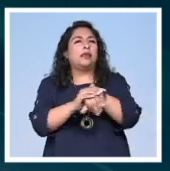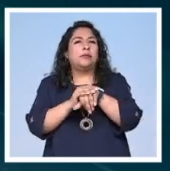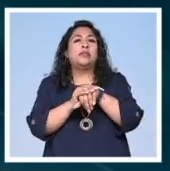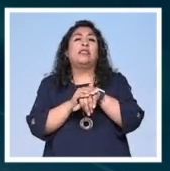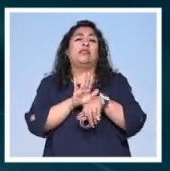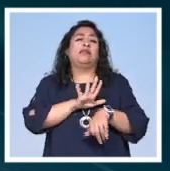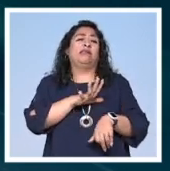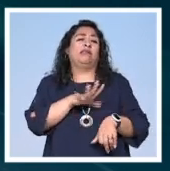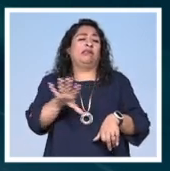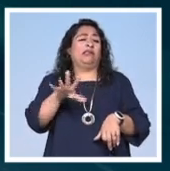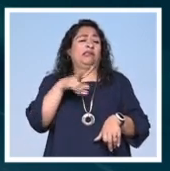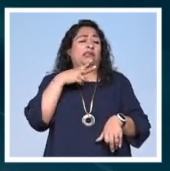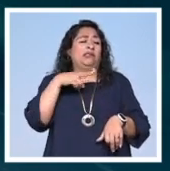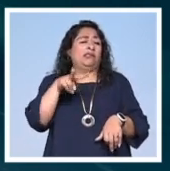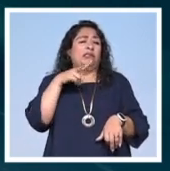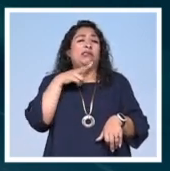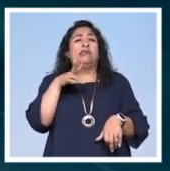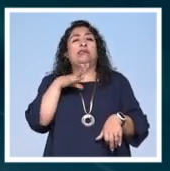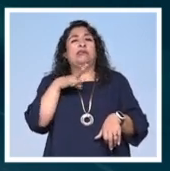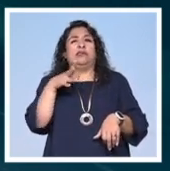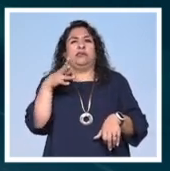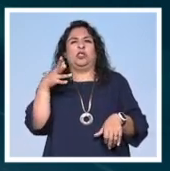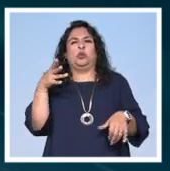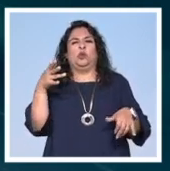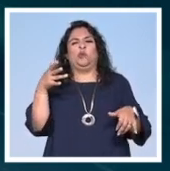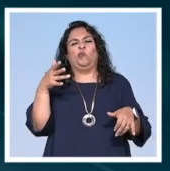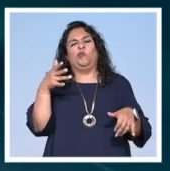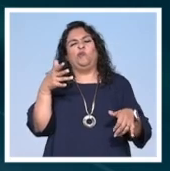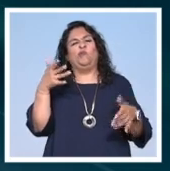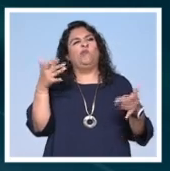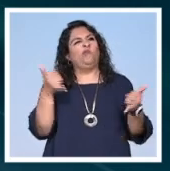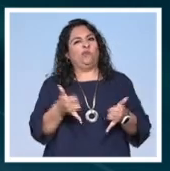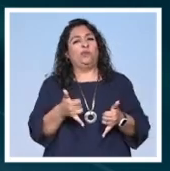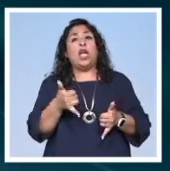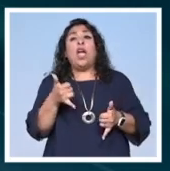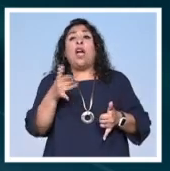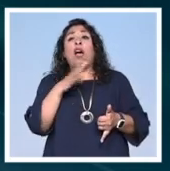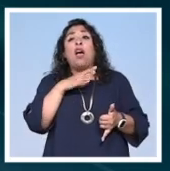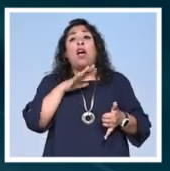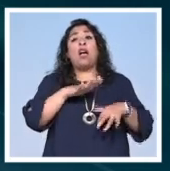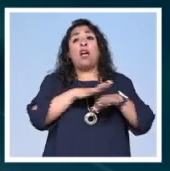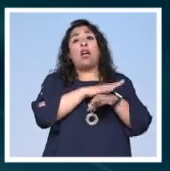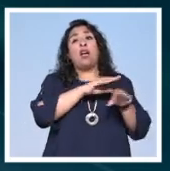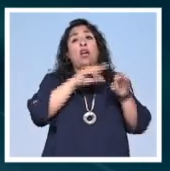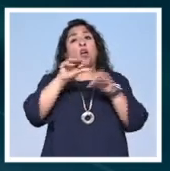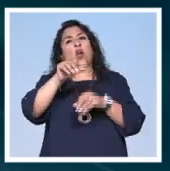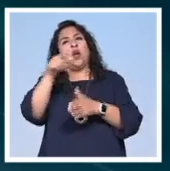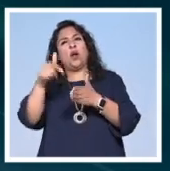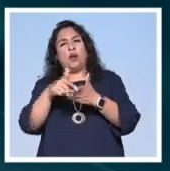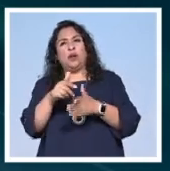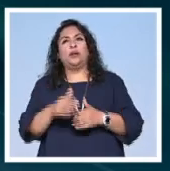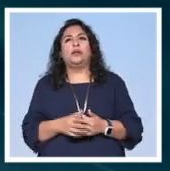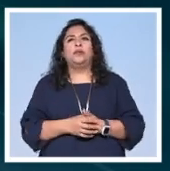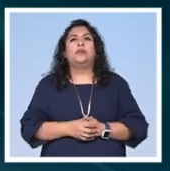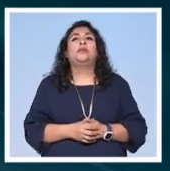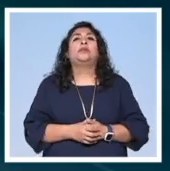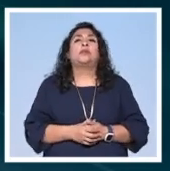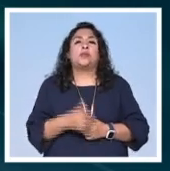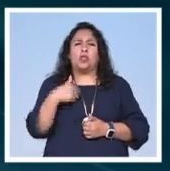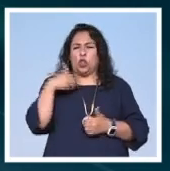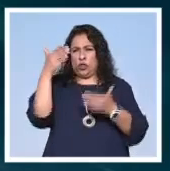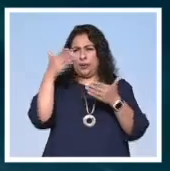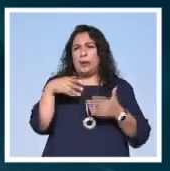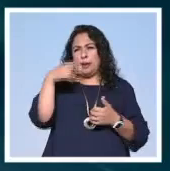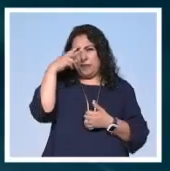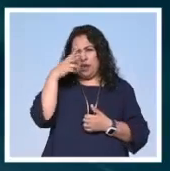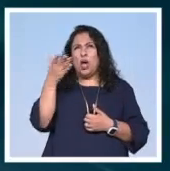antinavideños abordan con algo de irreverencia y que han permitido llevarlos a otros Lares cuando llegué a México